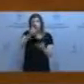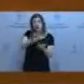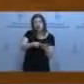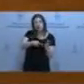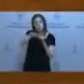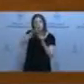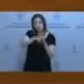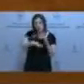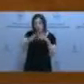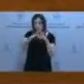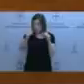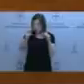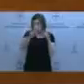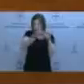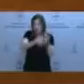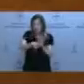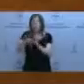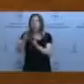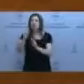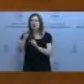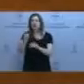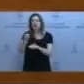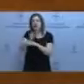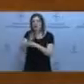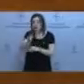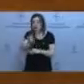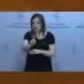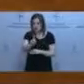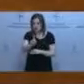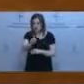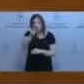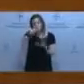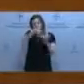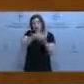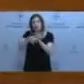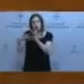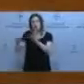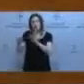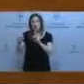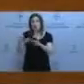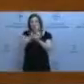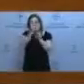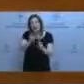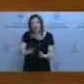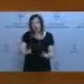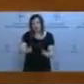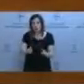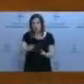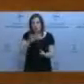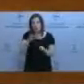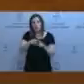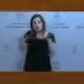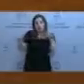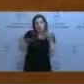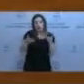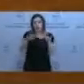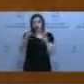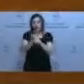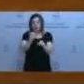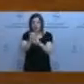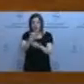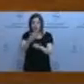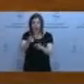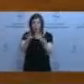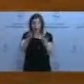a la universidad vinculada no solo a la financiación, sino a la internacionalización, a la orientación laboral de los alumnos y